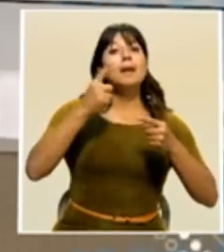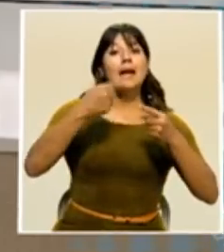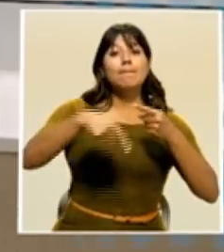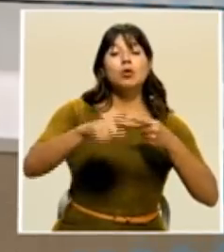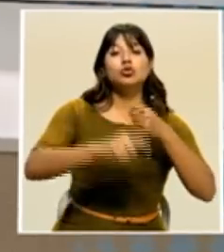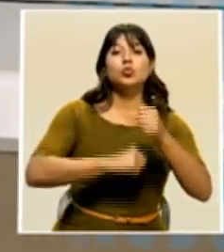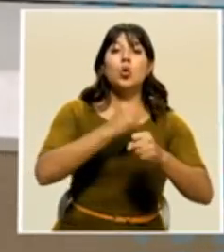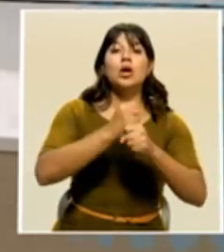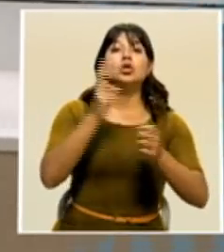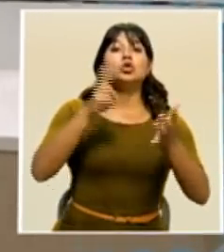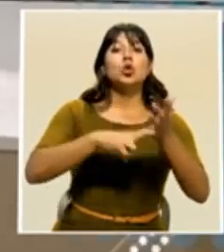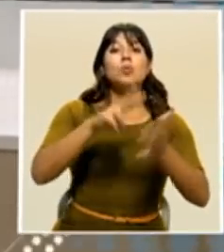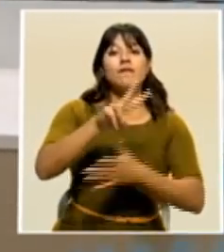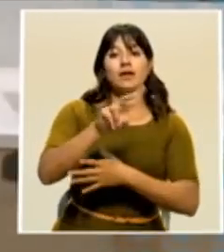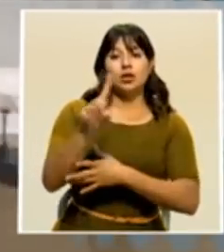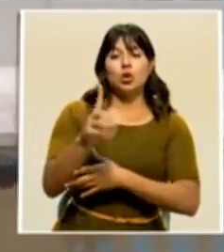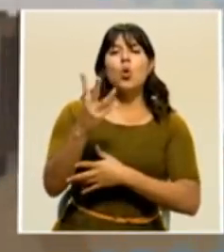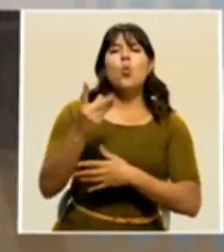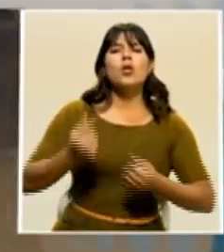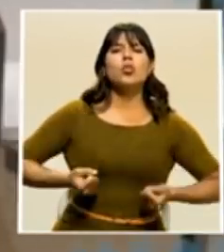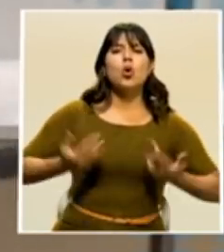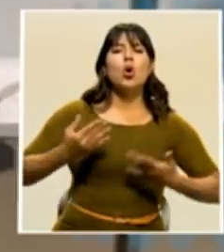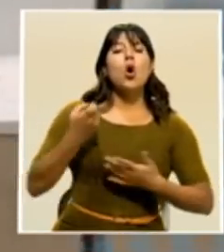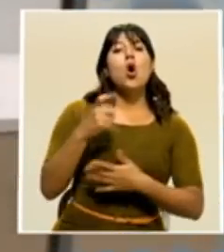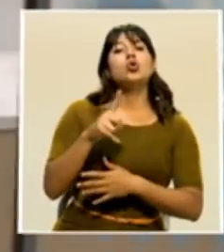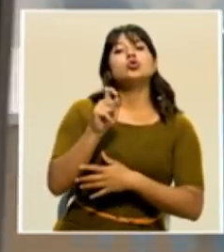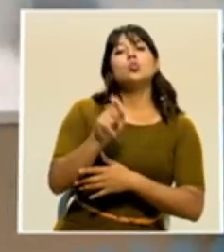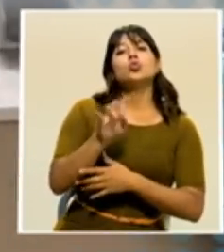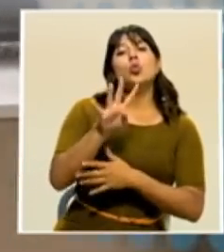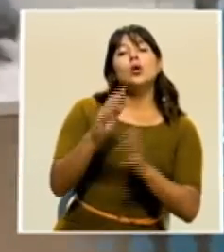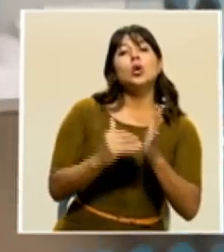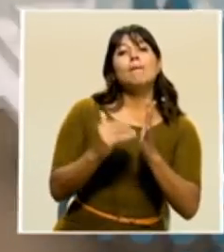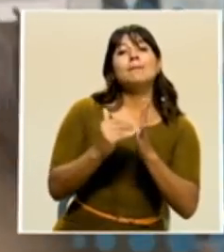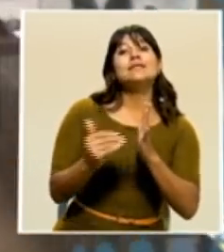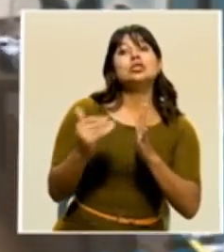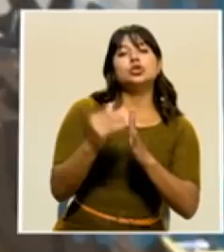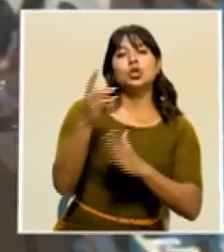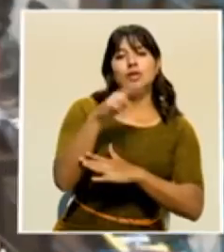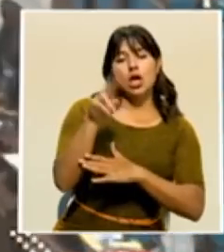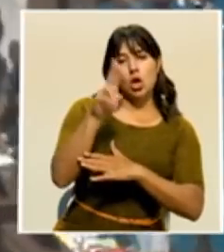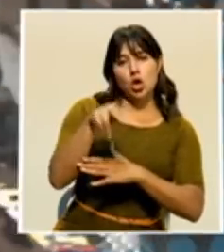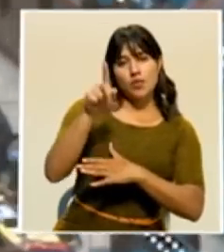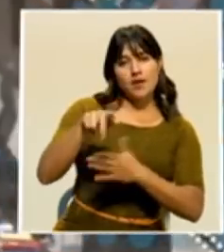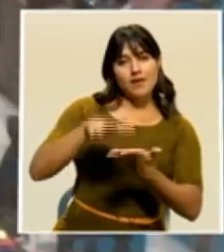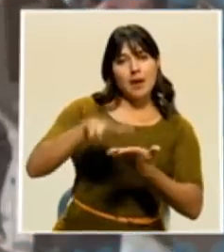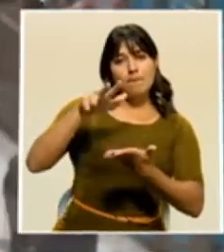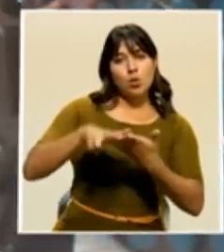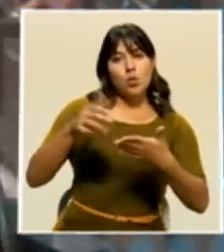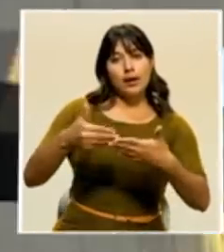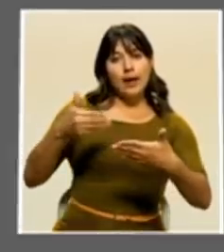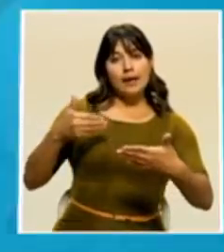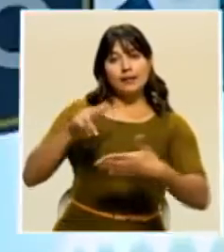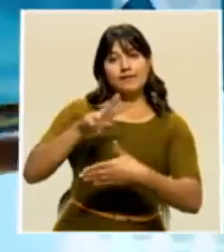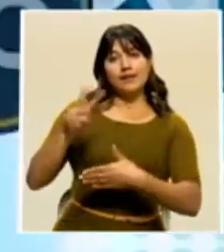2021. El plan de gastos por 11.4 billones de colones debe aprobarse antes del 29 de noviembre.